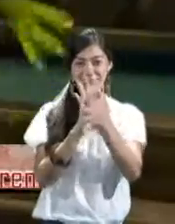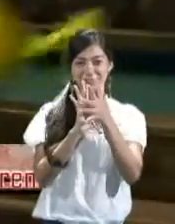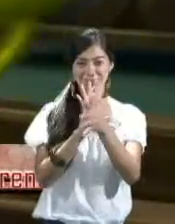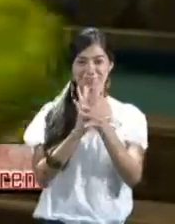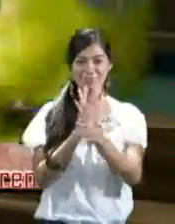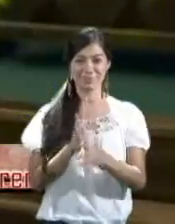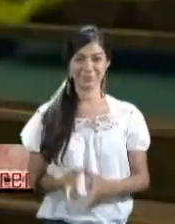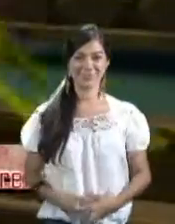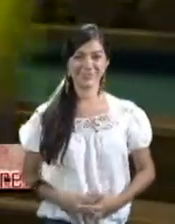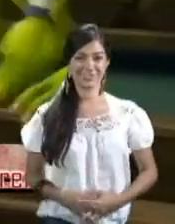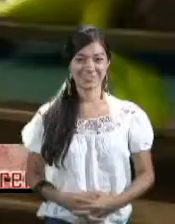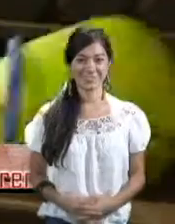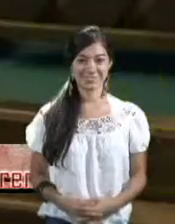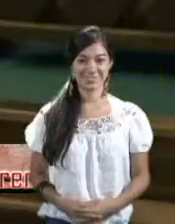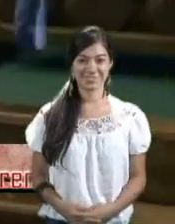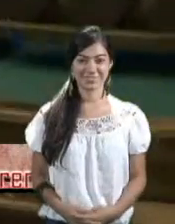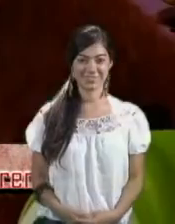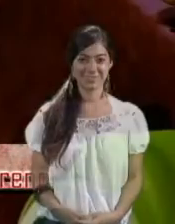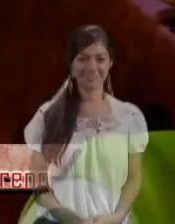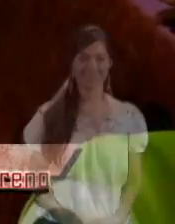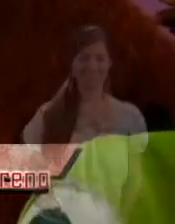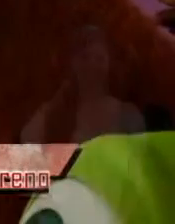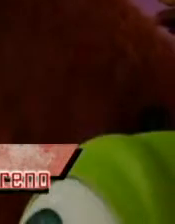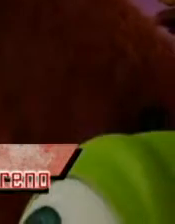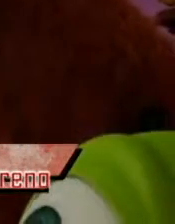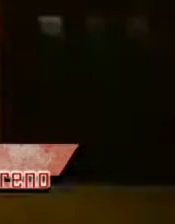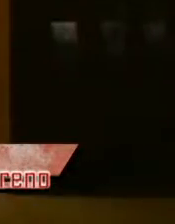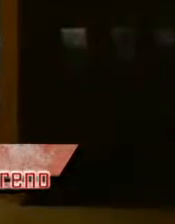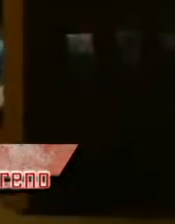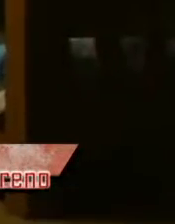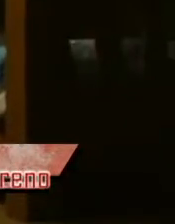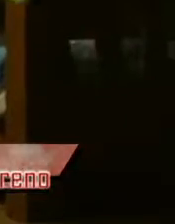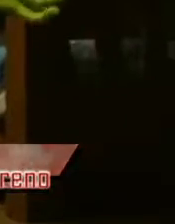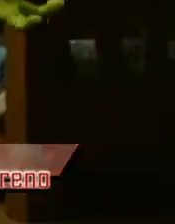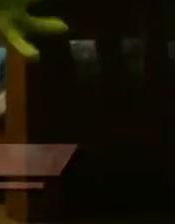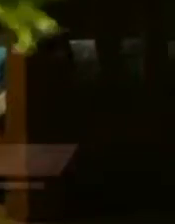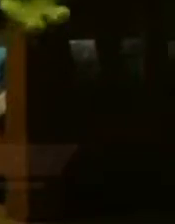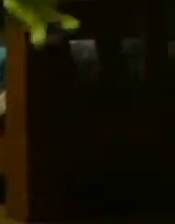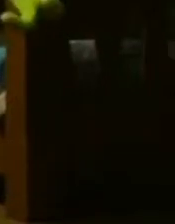que serán el goce para grandes y chicos. Es un mal chiste, ¿verdad?